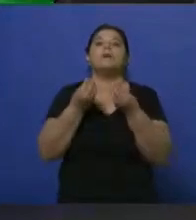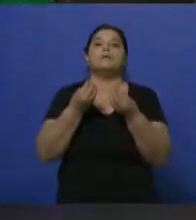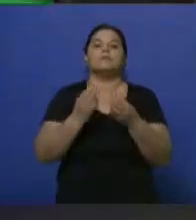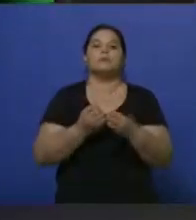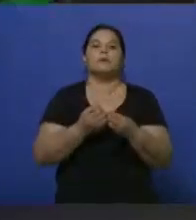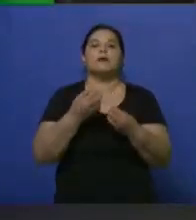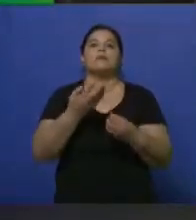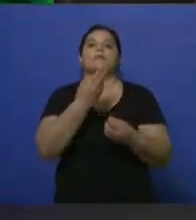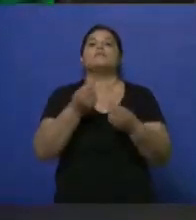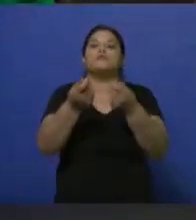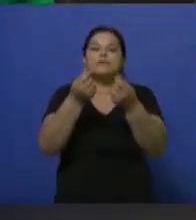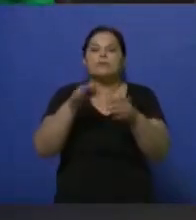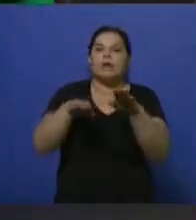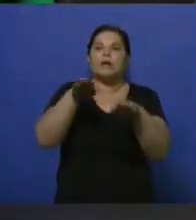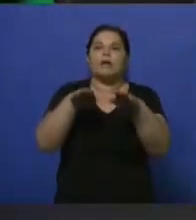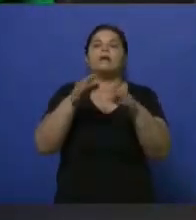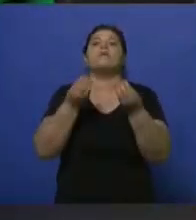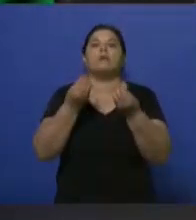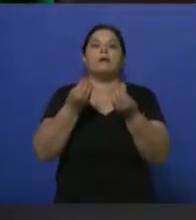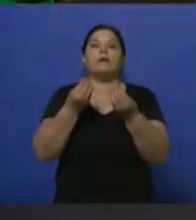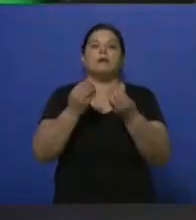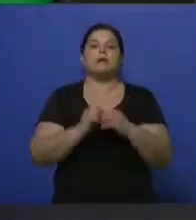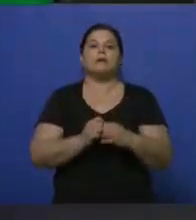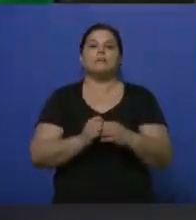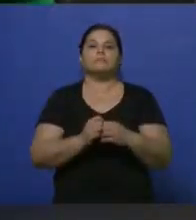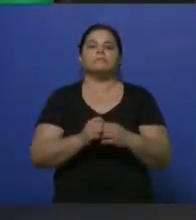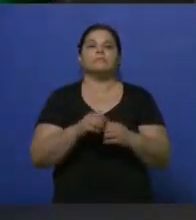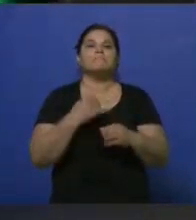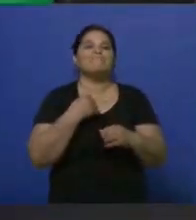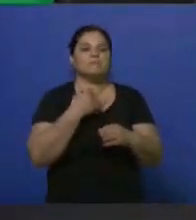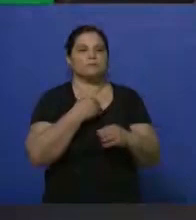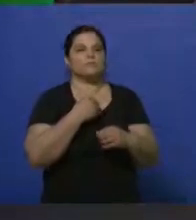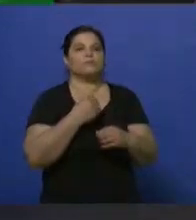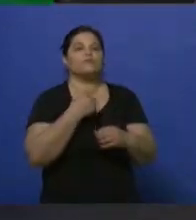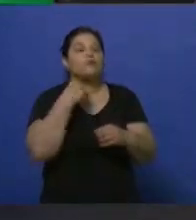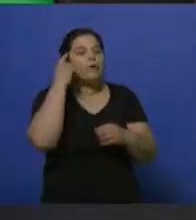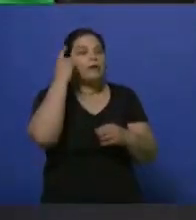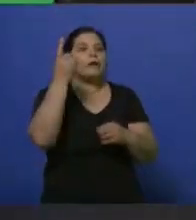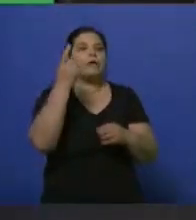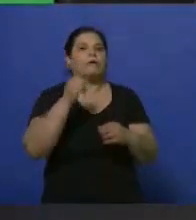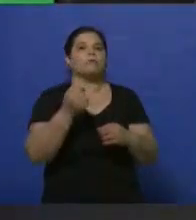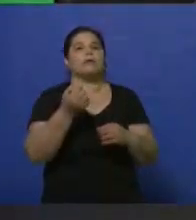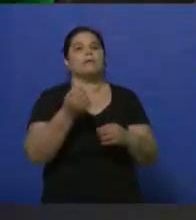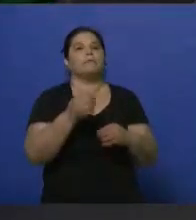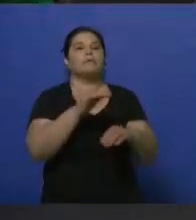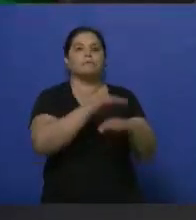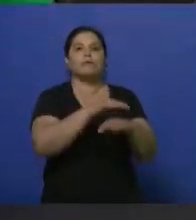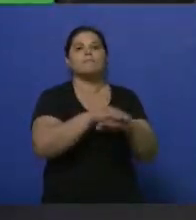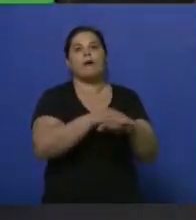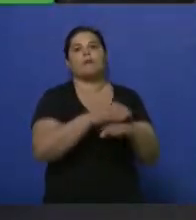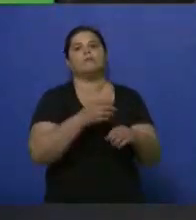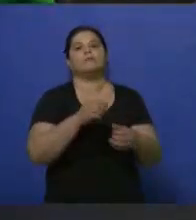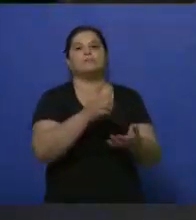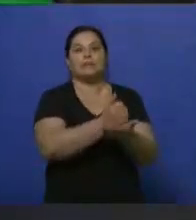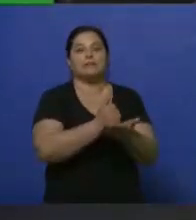costo de lograr sostener el dólar como lo está haciendo? Bueno, en realidad yo creo que en algún punto el gobierno y el Banco Central van a empezar a tener que empezar a